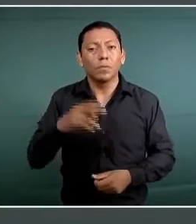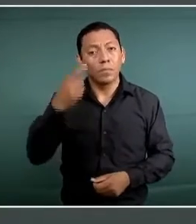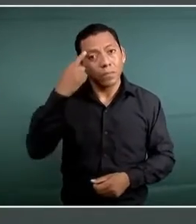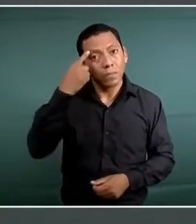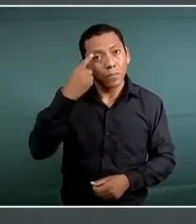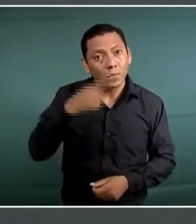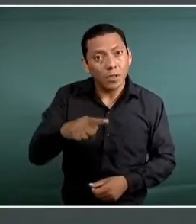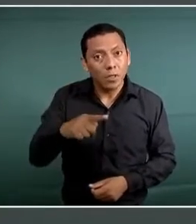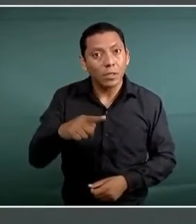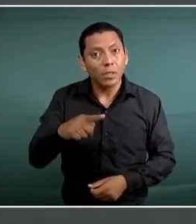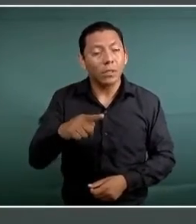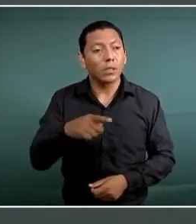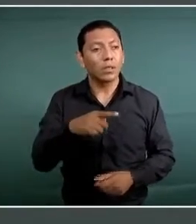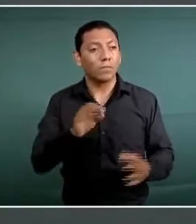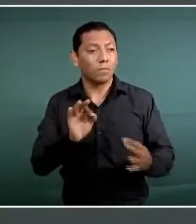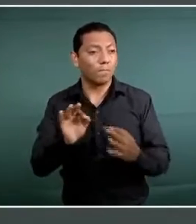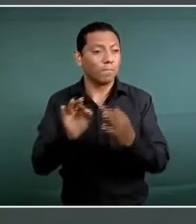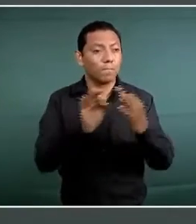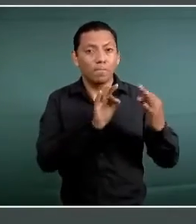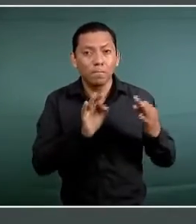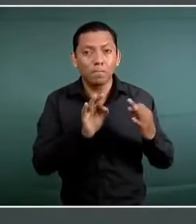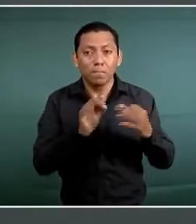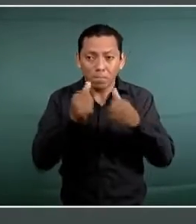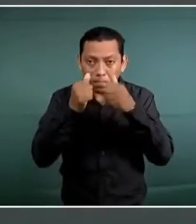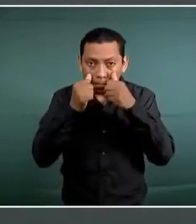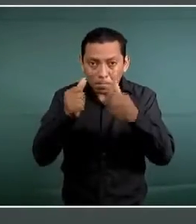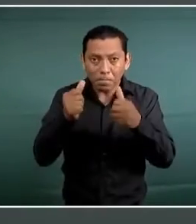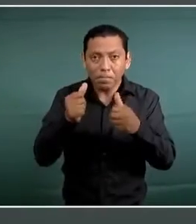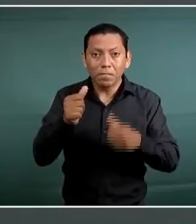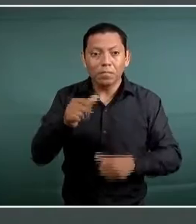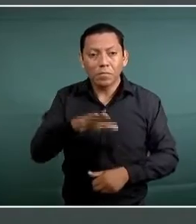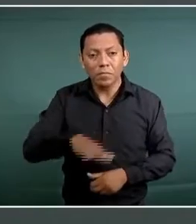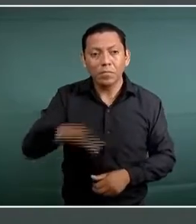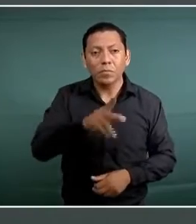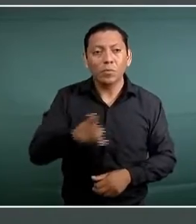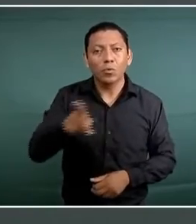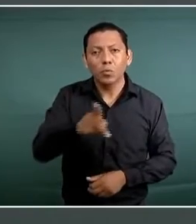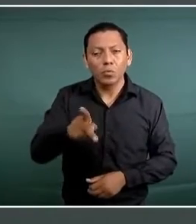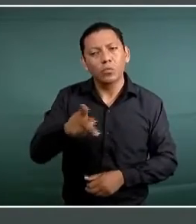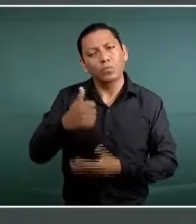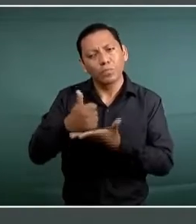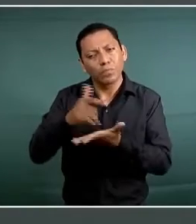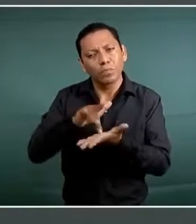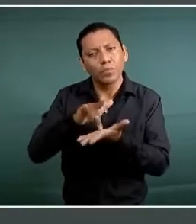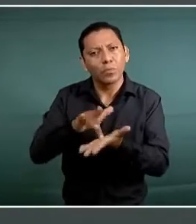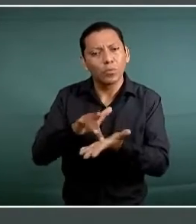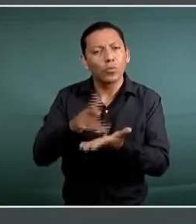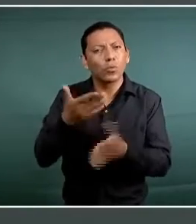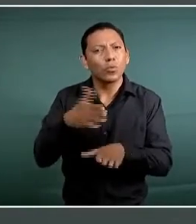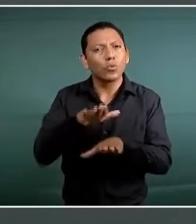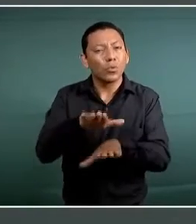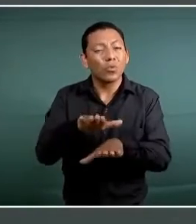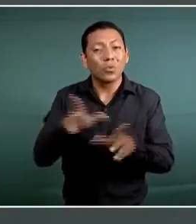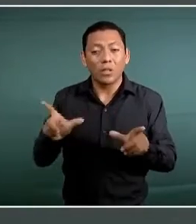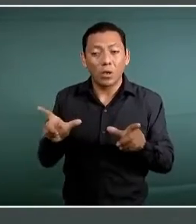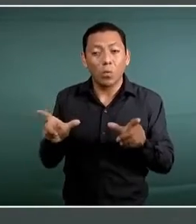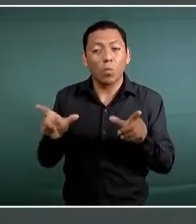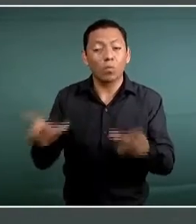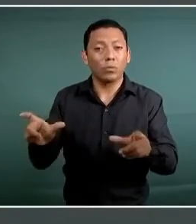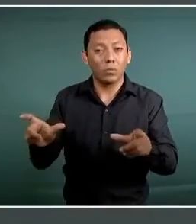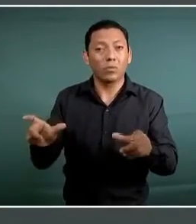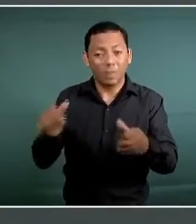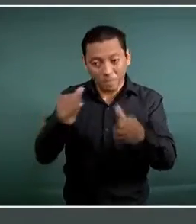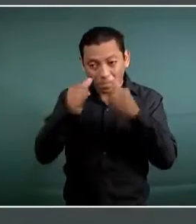de los intereses del pueblo, sobre todo en materia de seguridad. Y eso